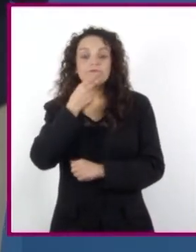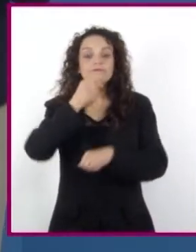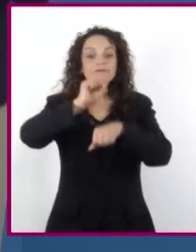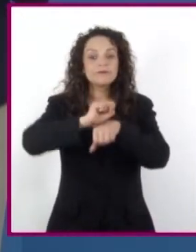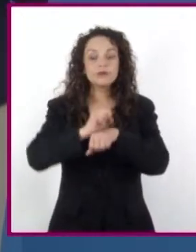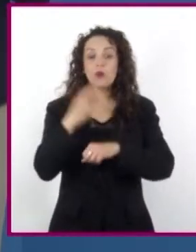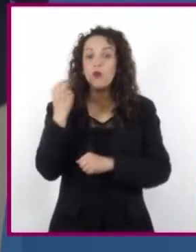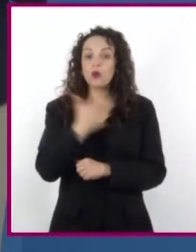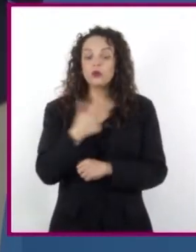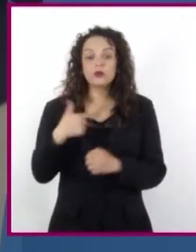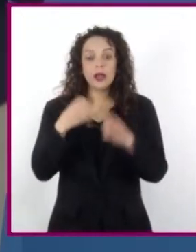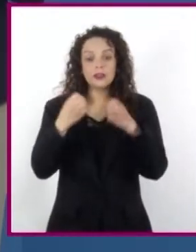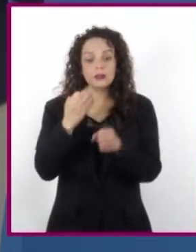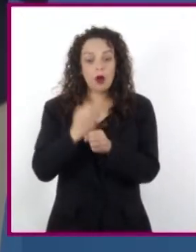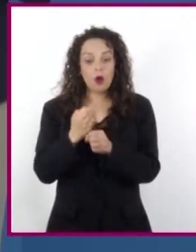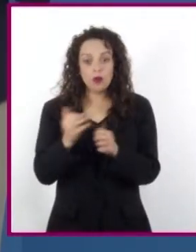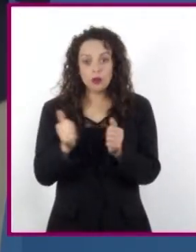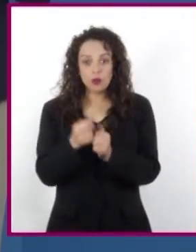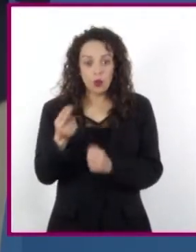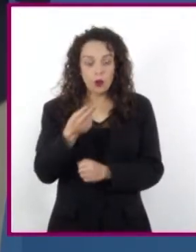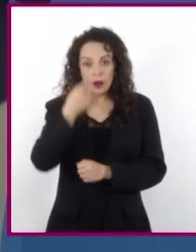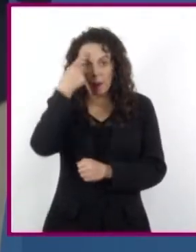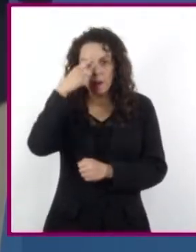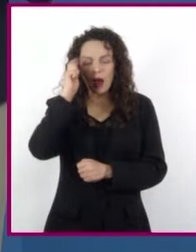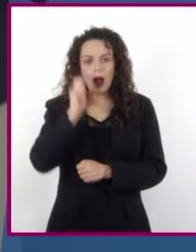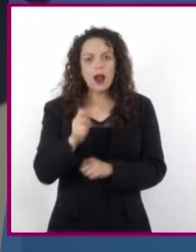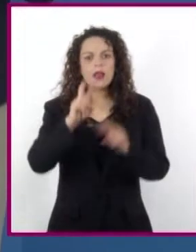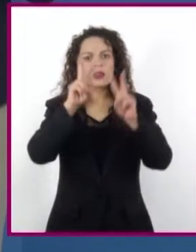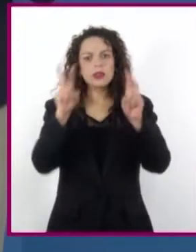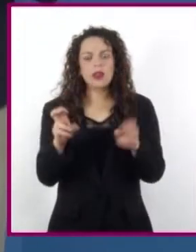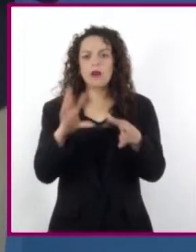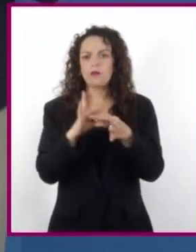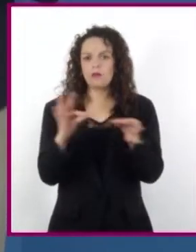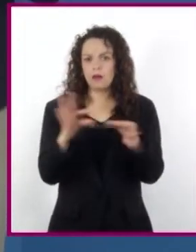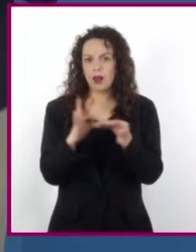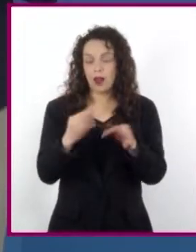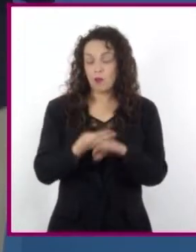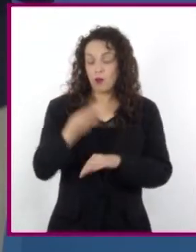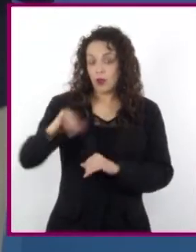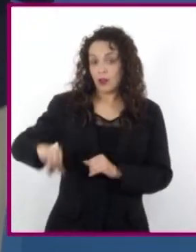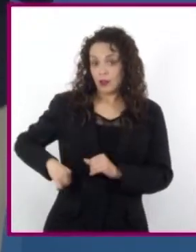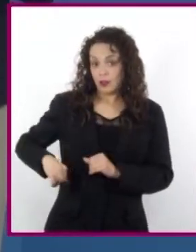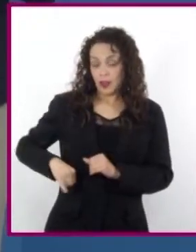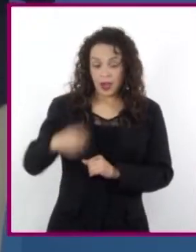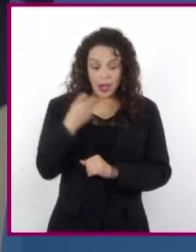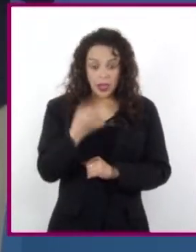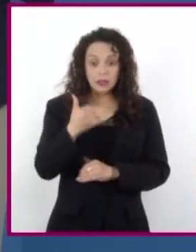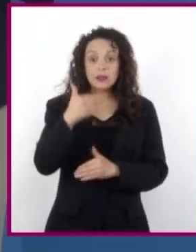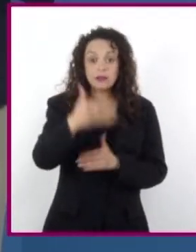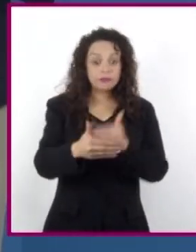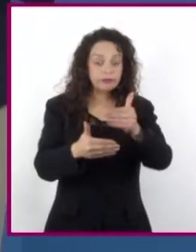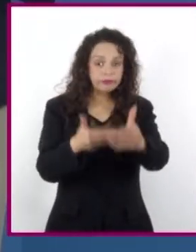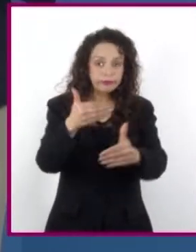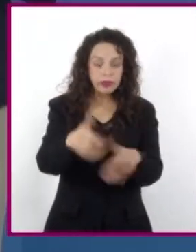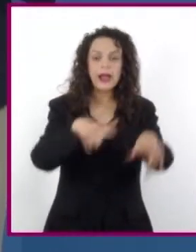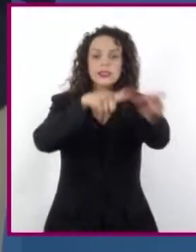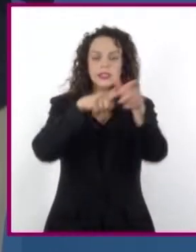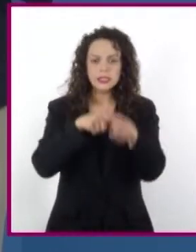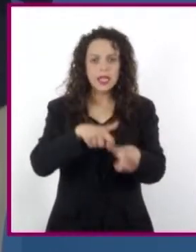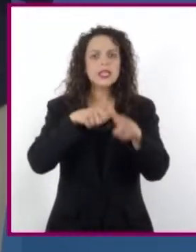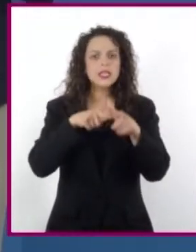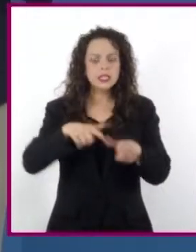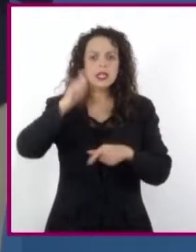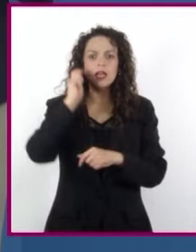estar con ustedes para trabajar otro interesante tema. En esta sesión y en las siguientes, seguiremos trabajando con